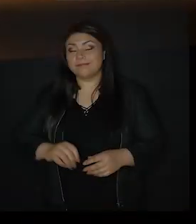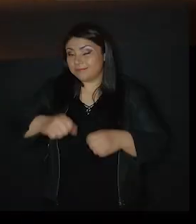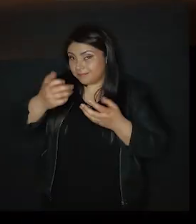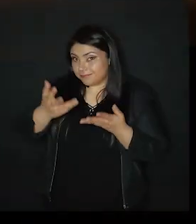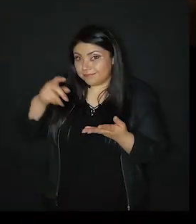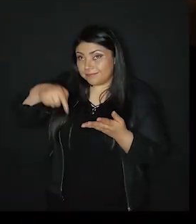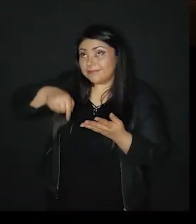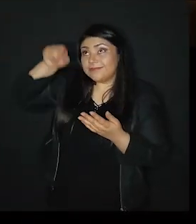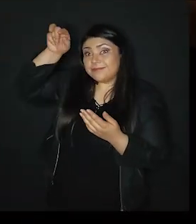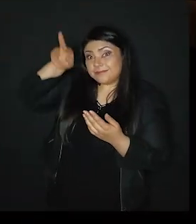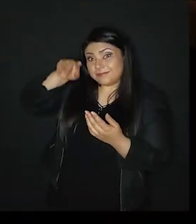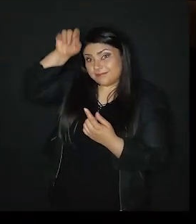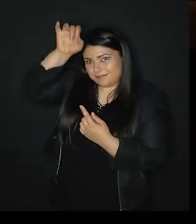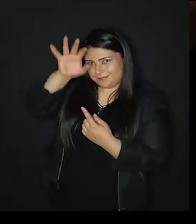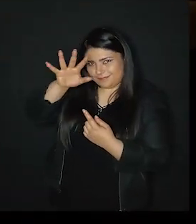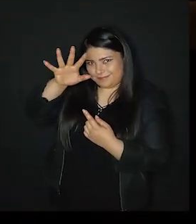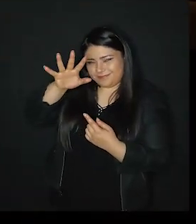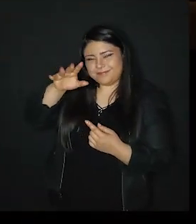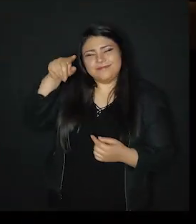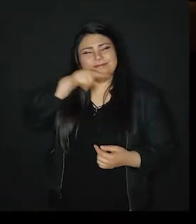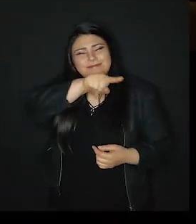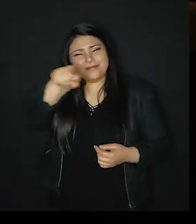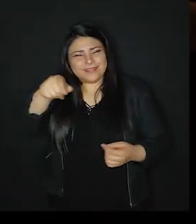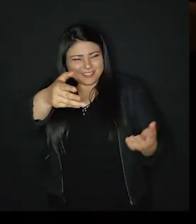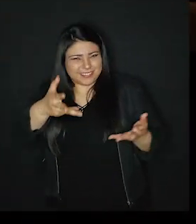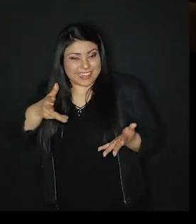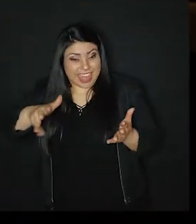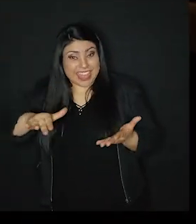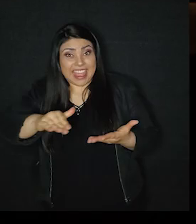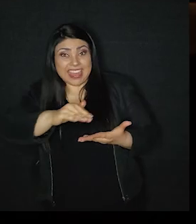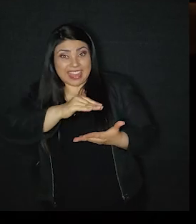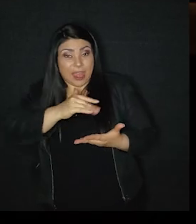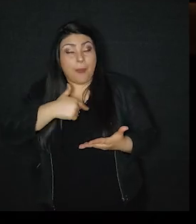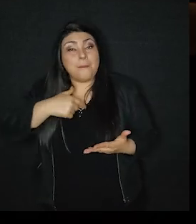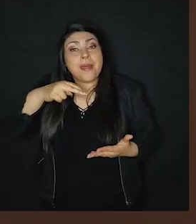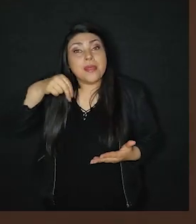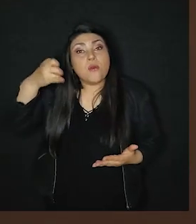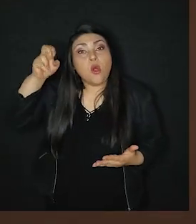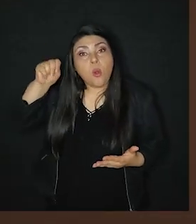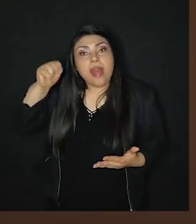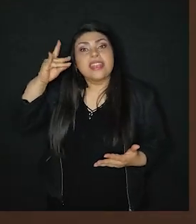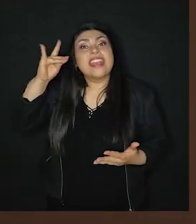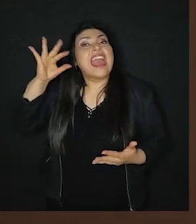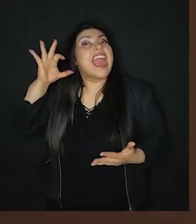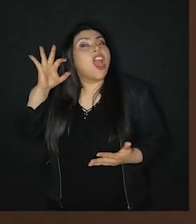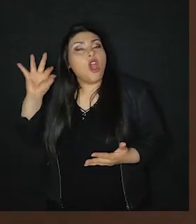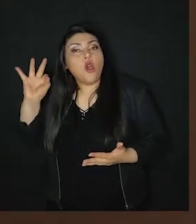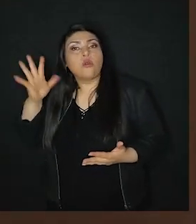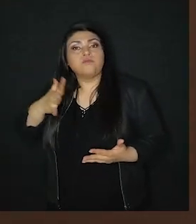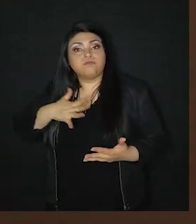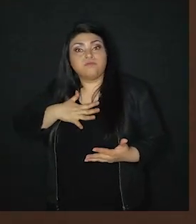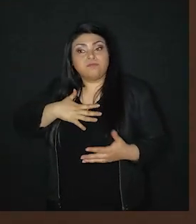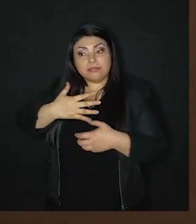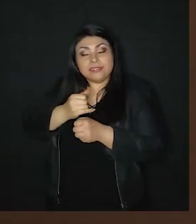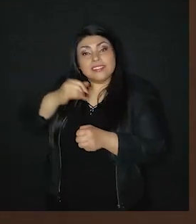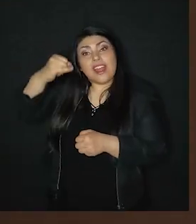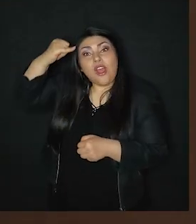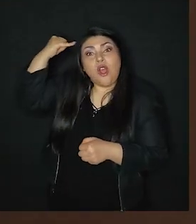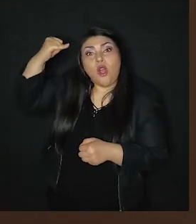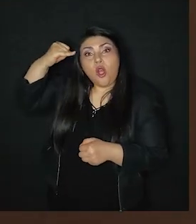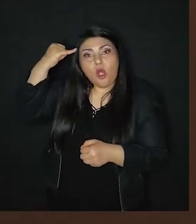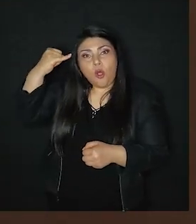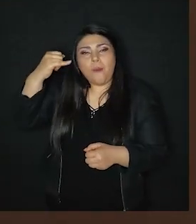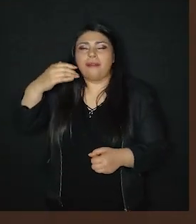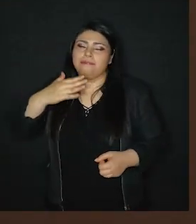Bienvenidos a martes de ministración Bienvenidos a casa de Dios mi nombre es Juan Diego Luna y soy parte del equipo Pastoral aquí